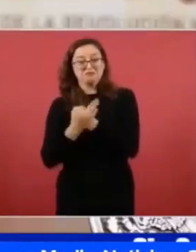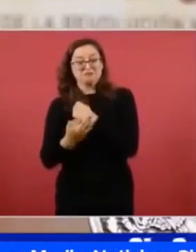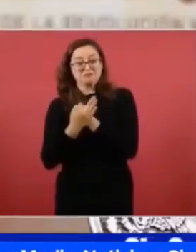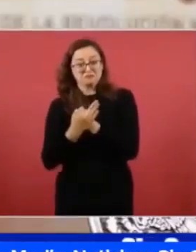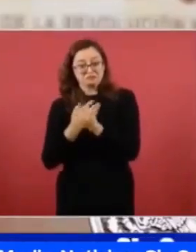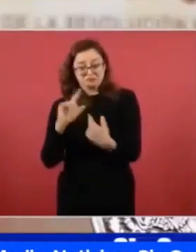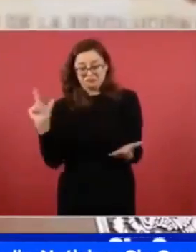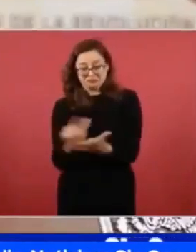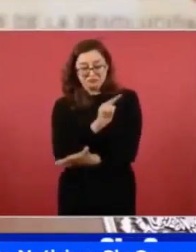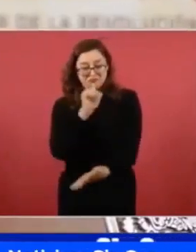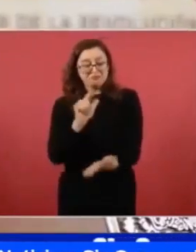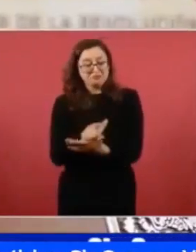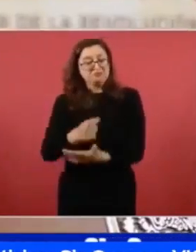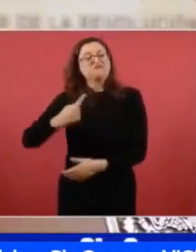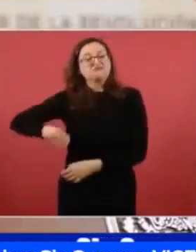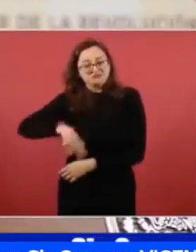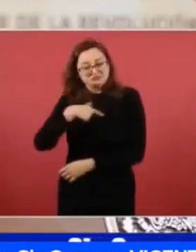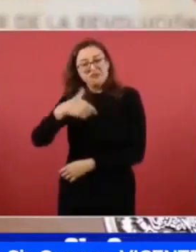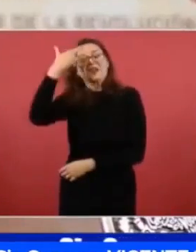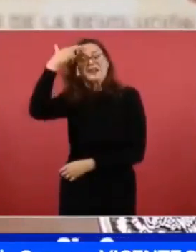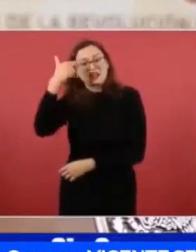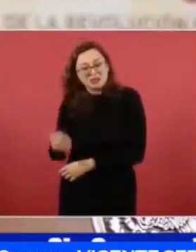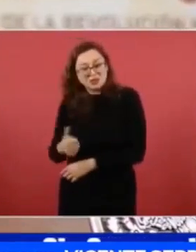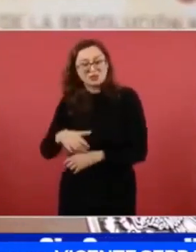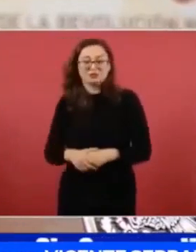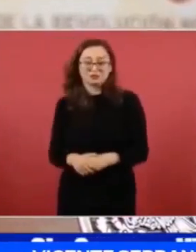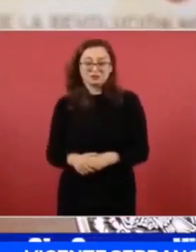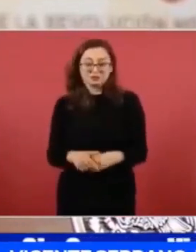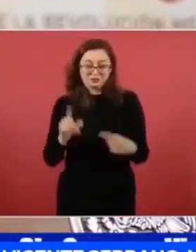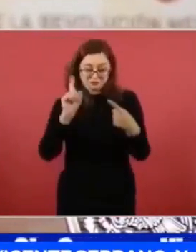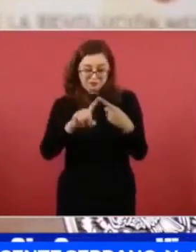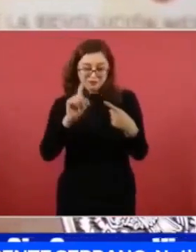conviene y no solo es méxico